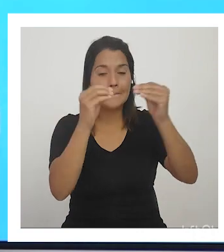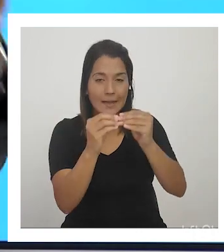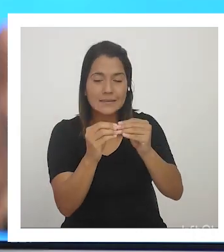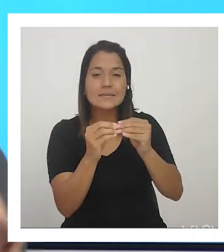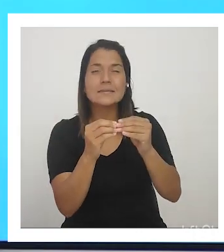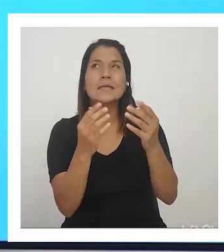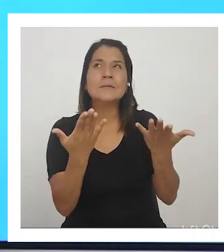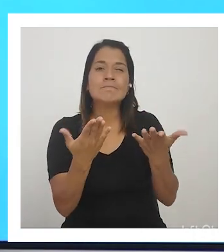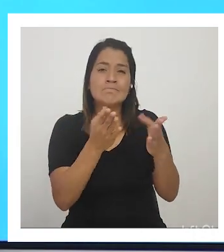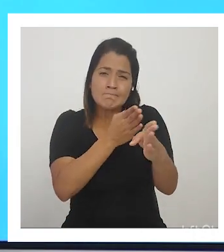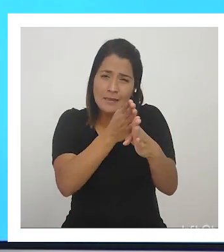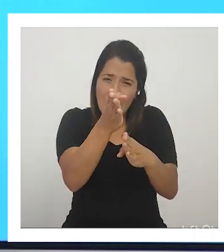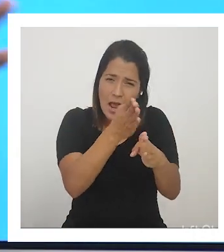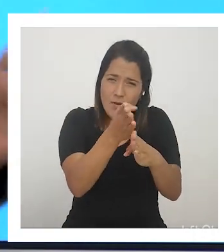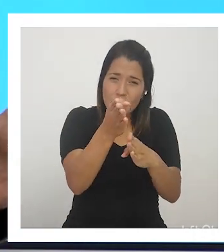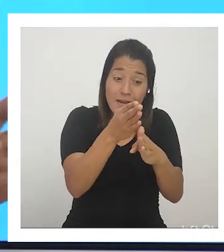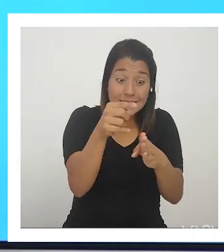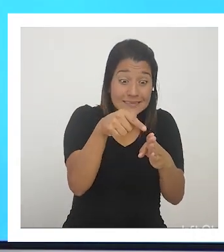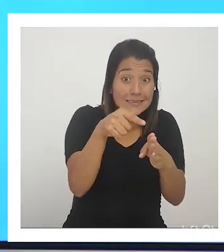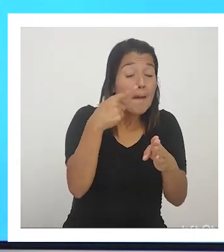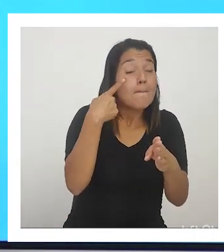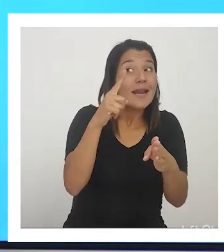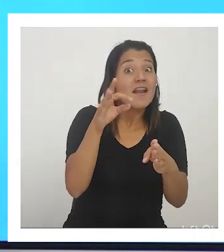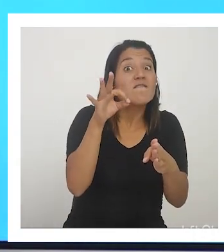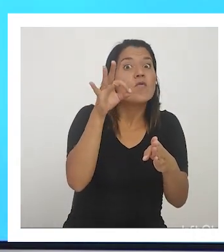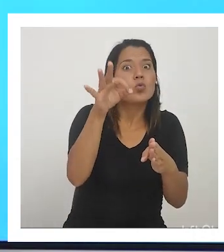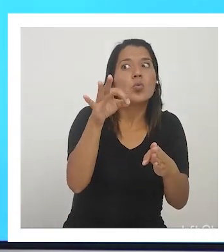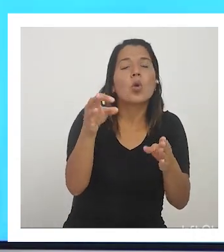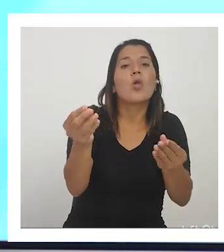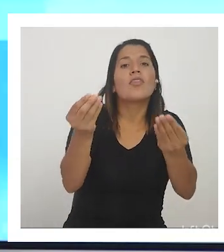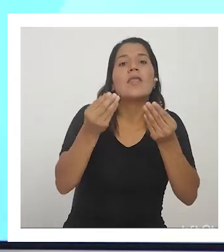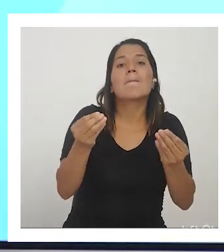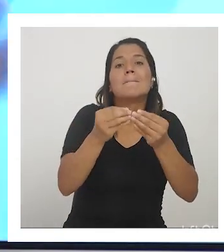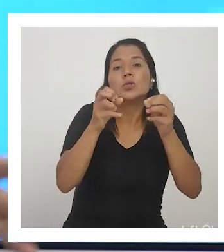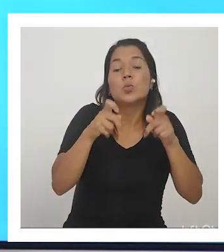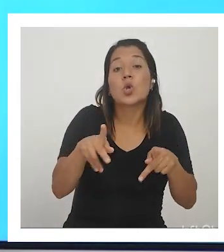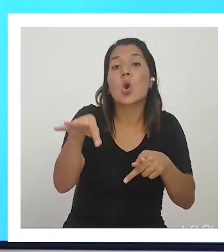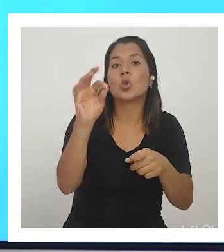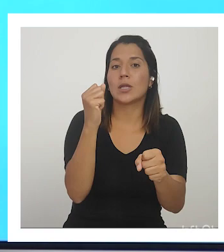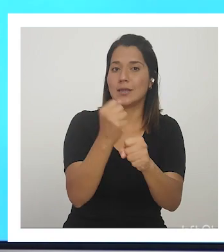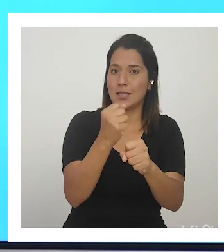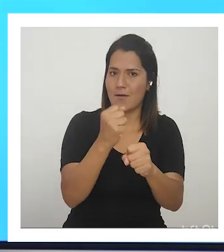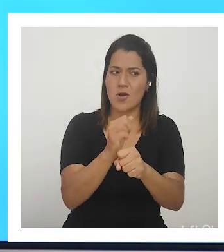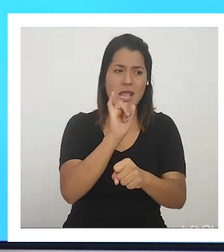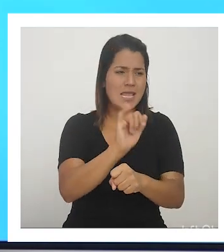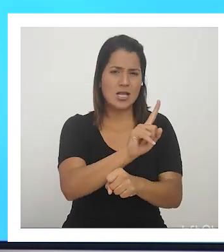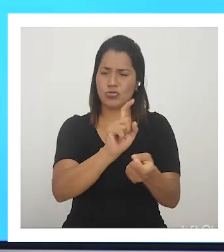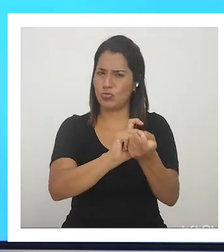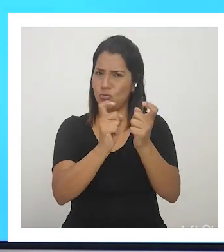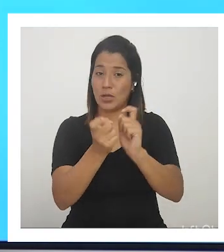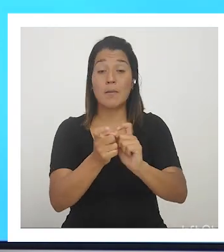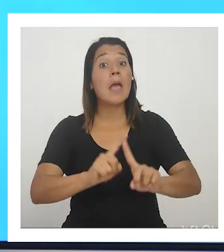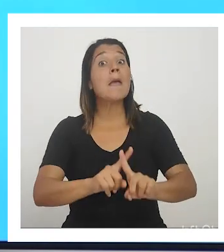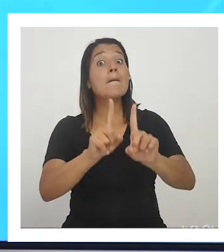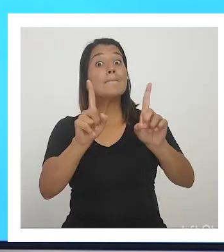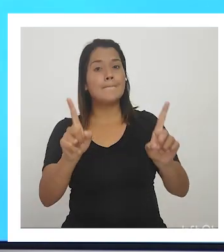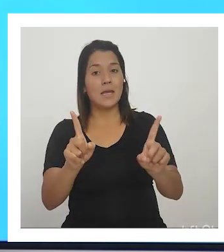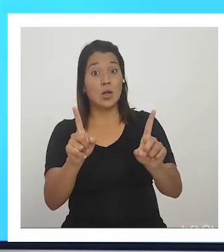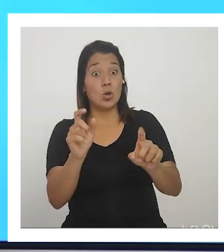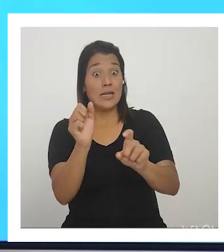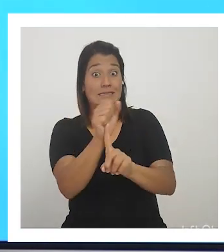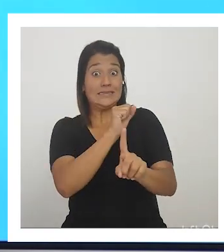carreras hacia la empleabilidad. Y eso es irreversible. Pero también recordemos que en el siglo que vivimos nosotros, ligado a la conectividad